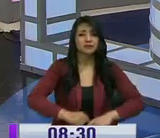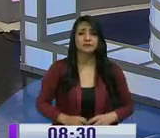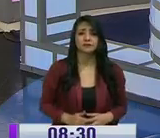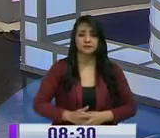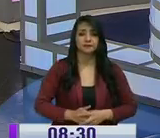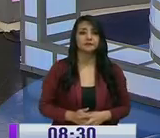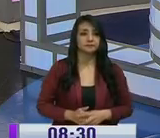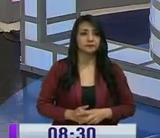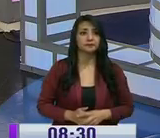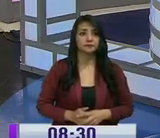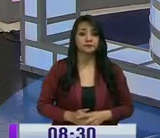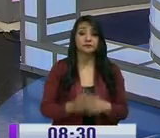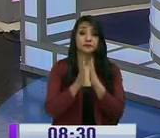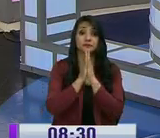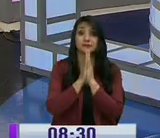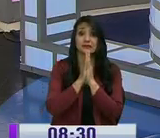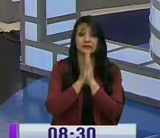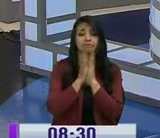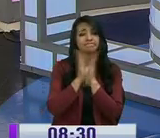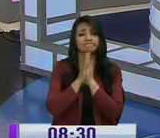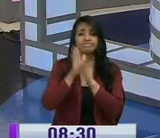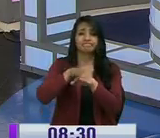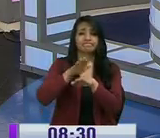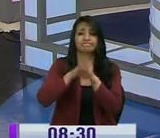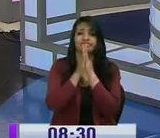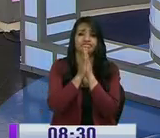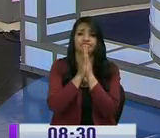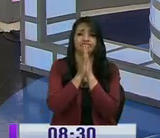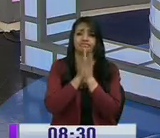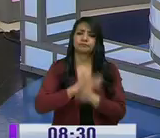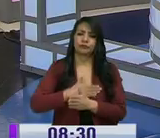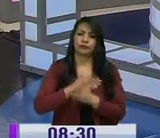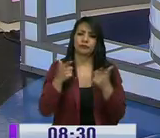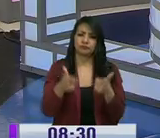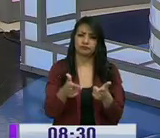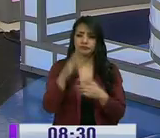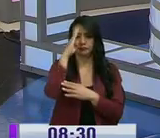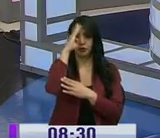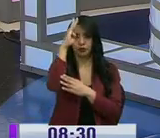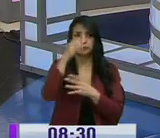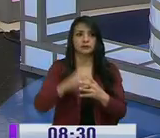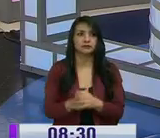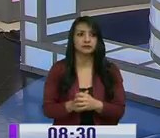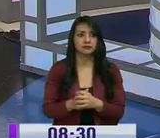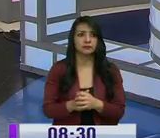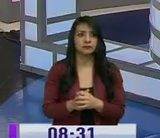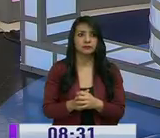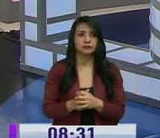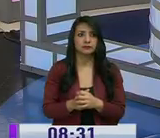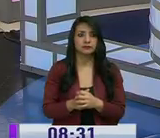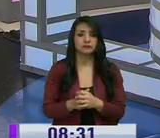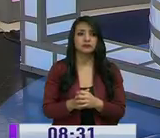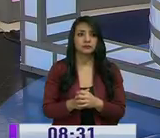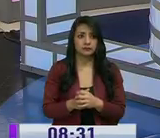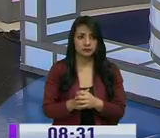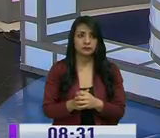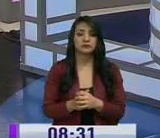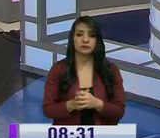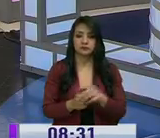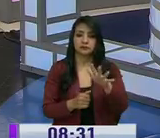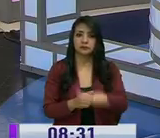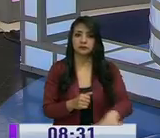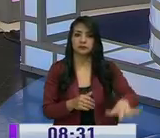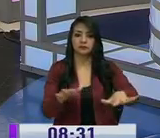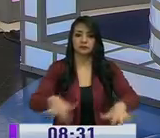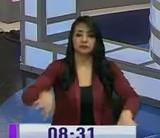Ahí hacemos un llamado de atención, ajustar, ¿no? Sí, sí, sí, por ajustar. Supuesto, por supuesto. ¿Y porque es el lado? Porque mira la paradoja, es del lado